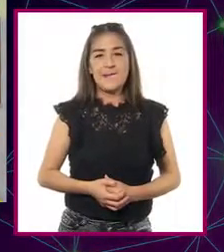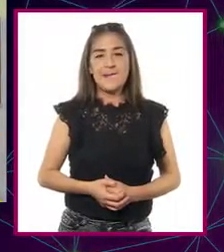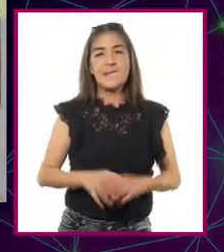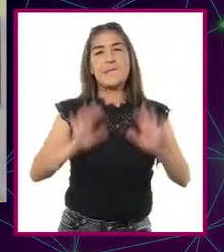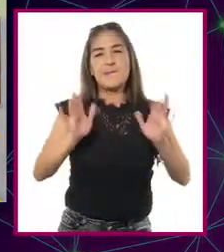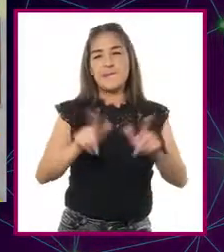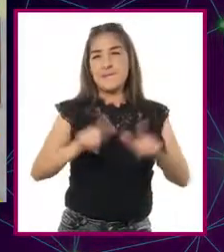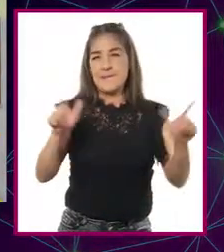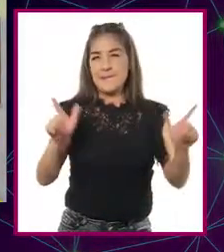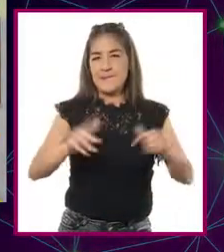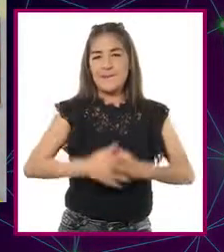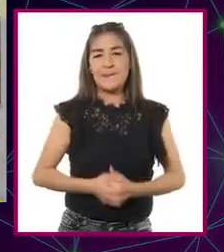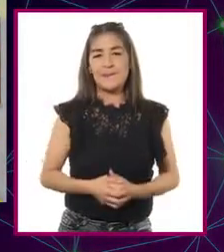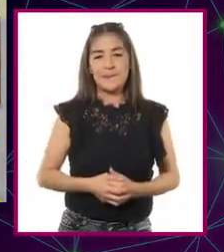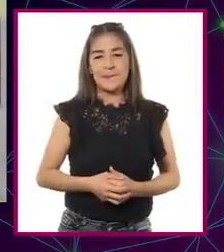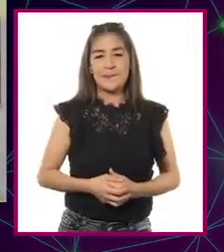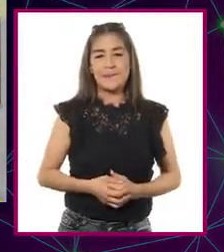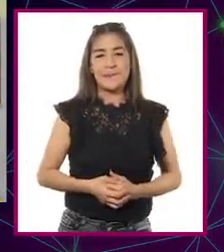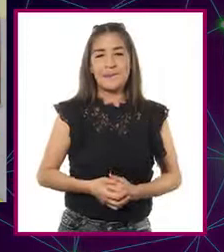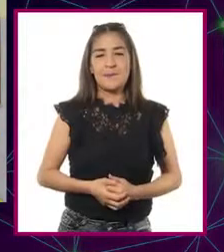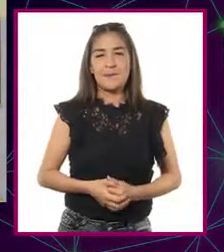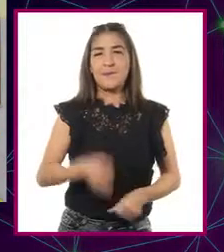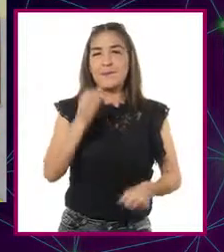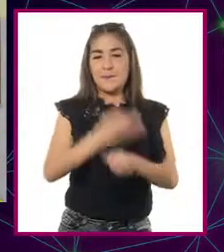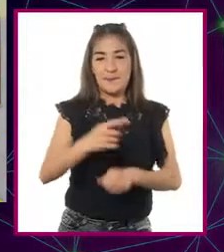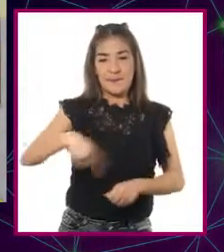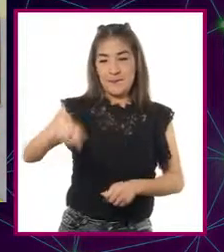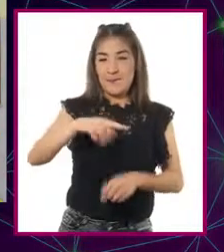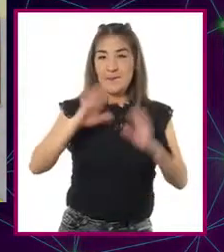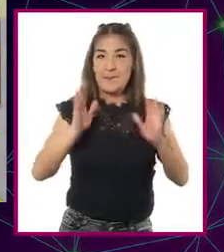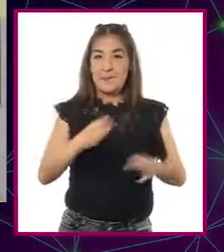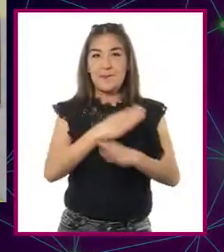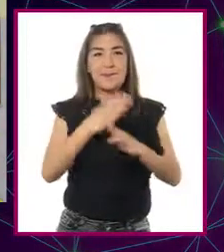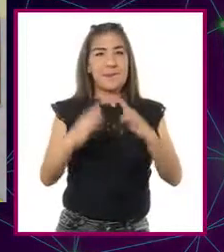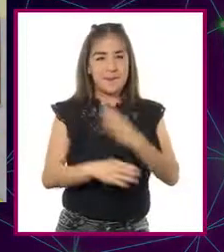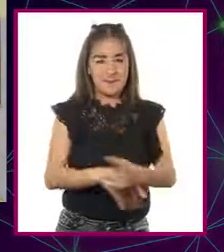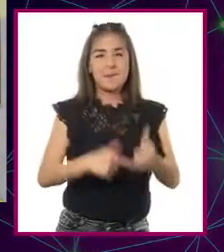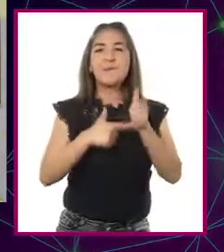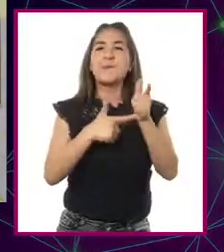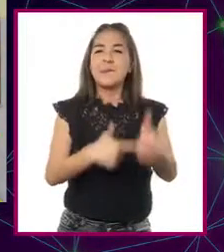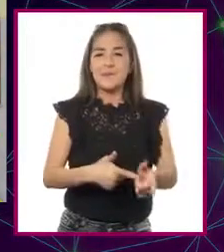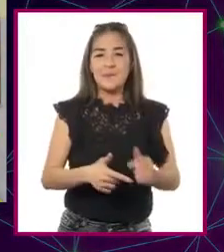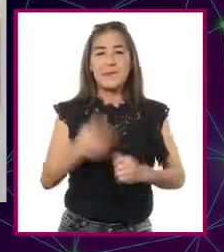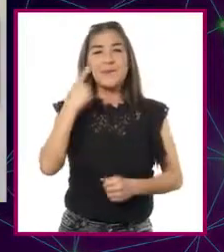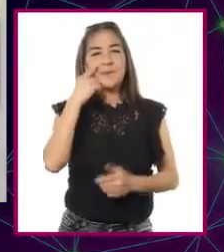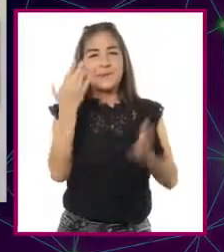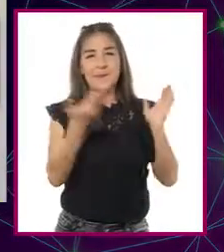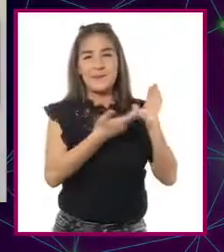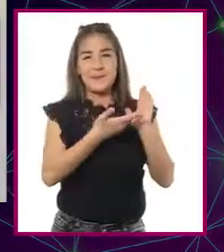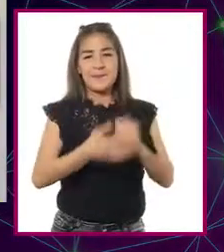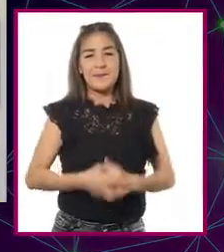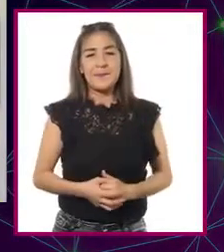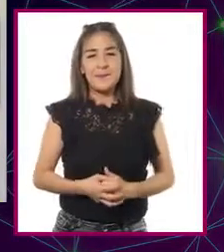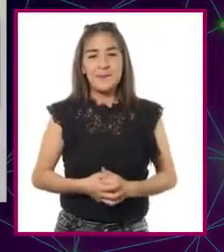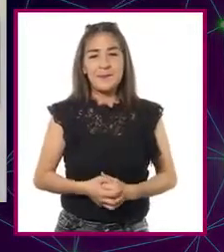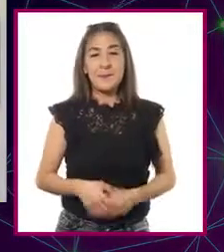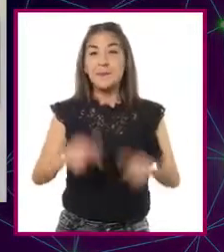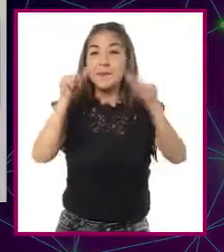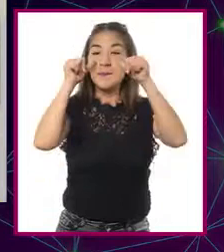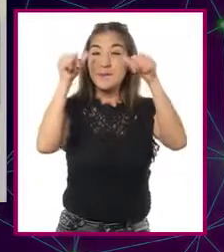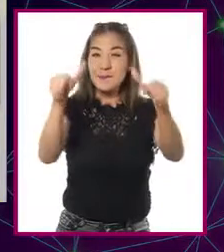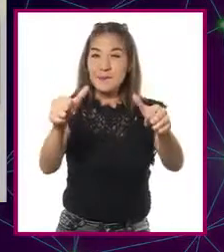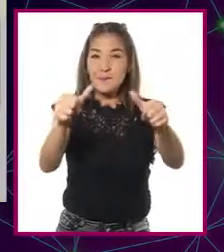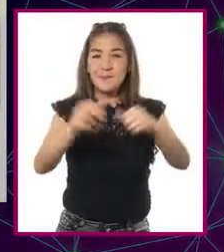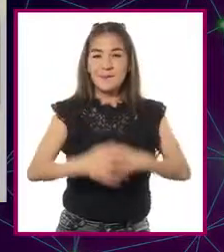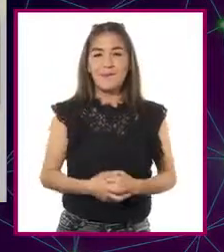Listo. Ya que tenemos todo nuestro material, podemos continuar. Veamos. Atención,